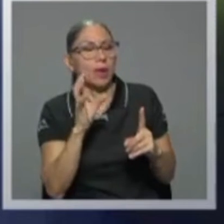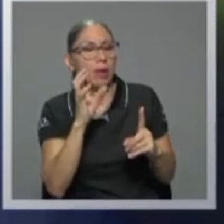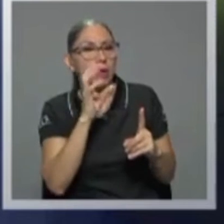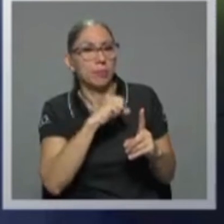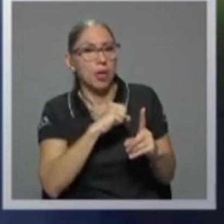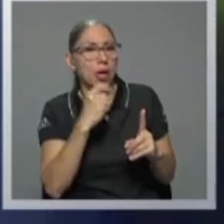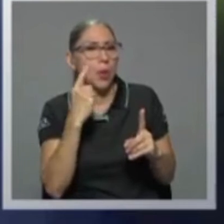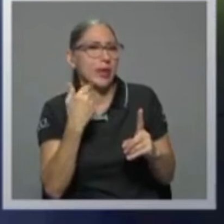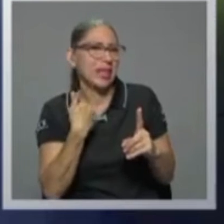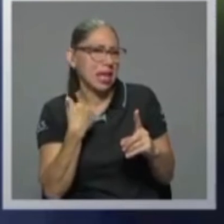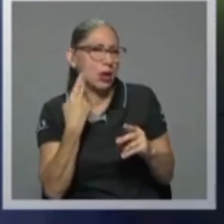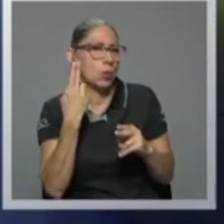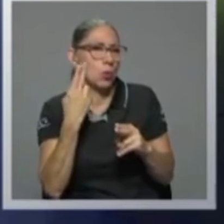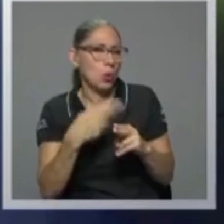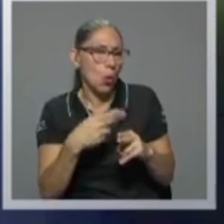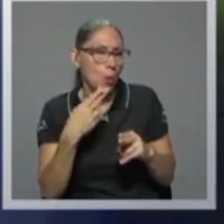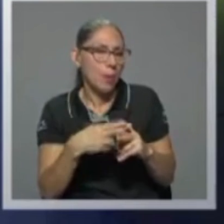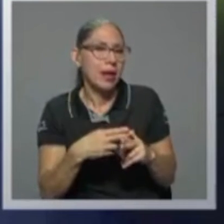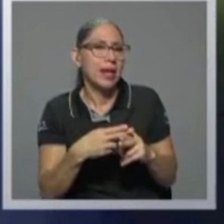tiene un nombre que llama a